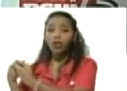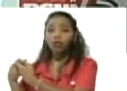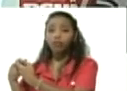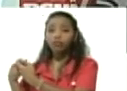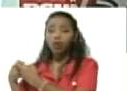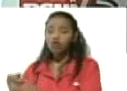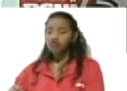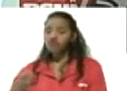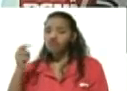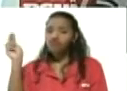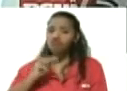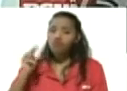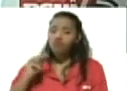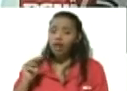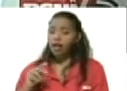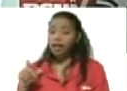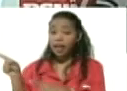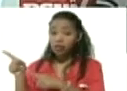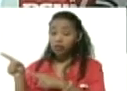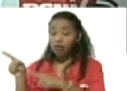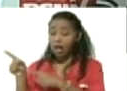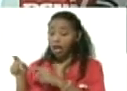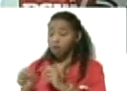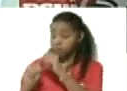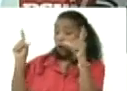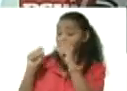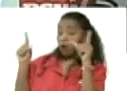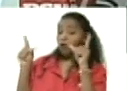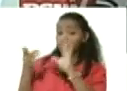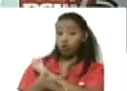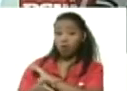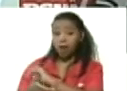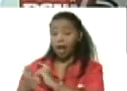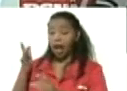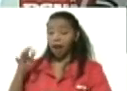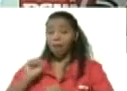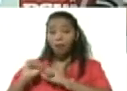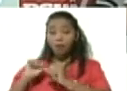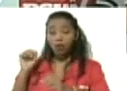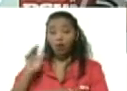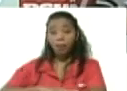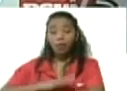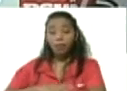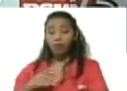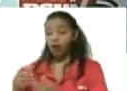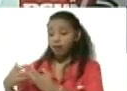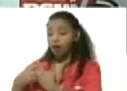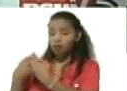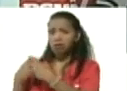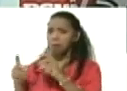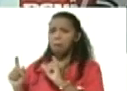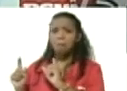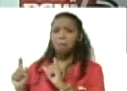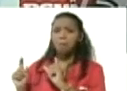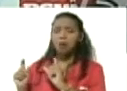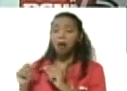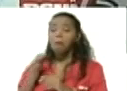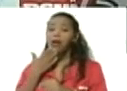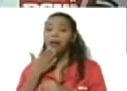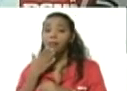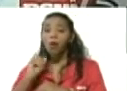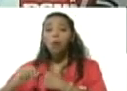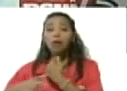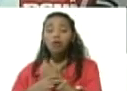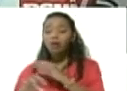nunca, a la gente no debe sorprender las cosas que hace Estados Unidos. Mañana, cuando, por ejemplo, Guaidó ya no sea de los intereses de Estados